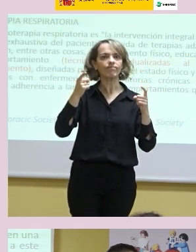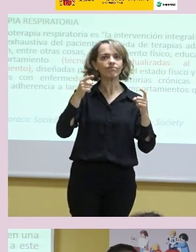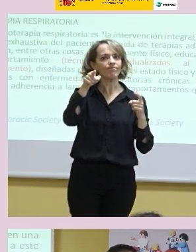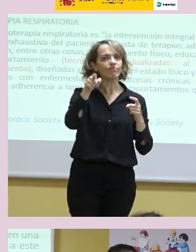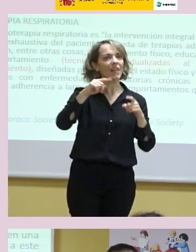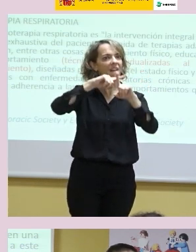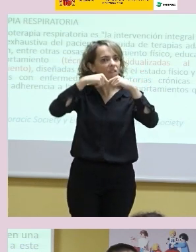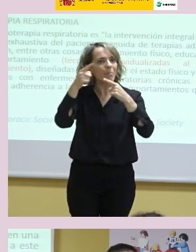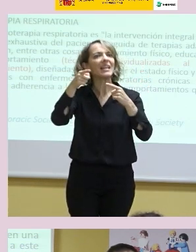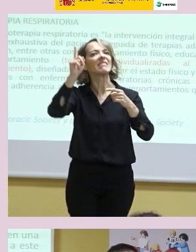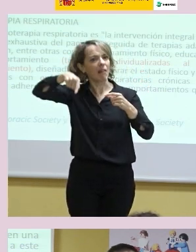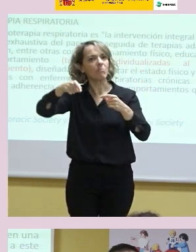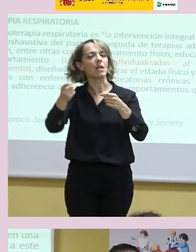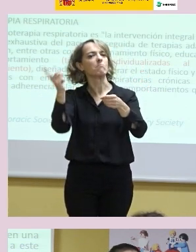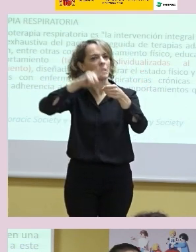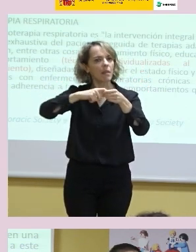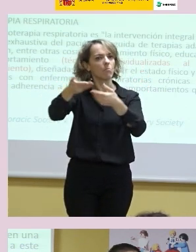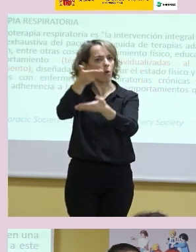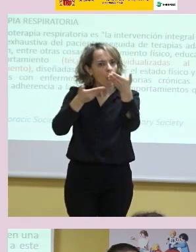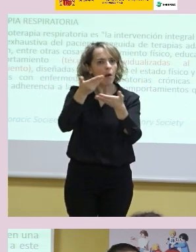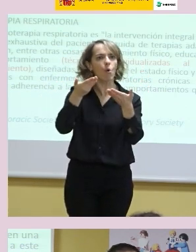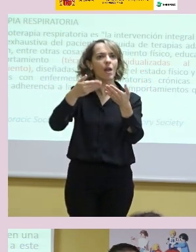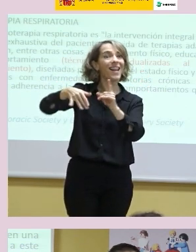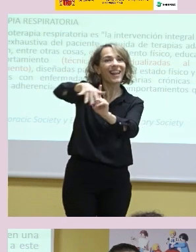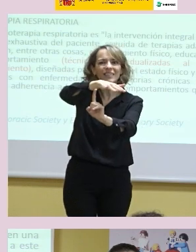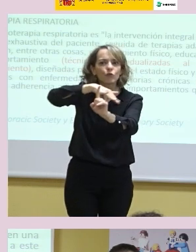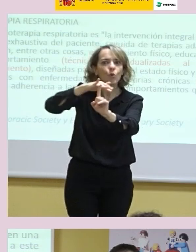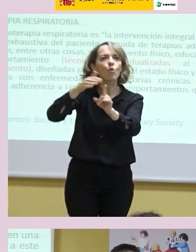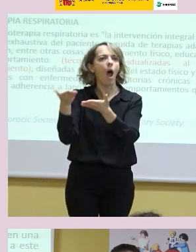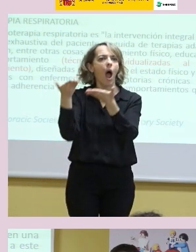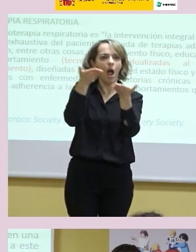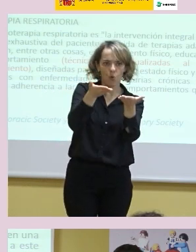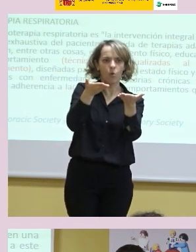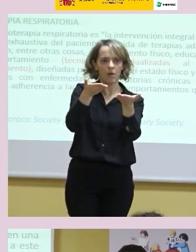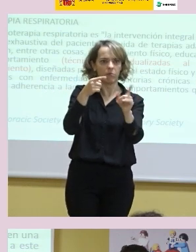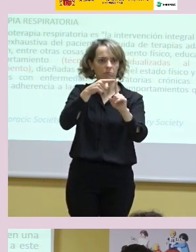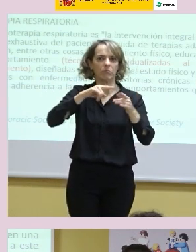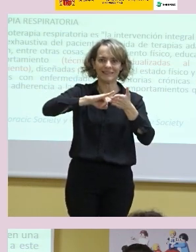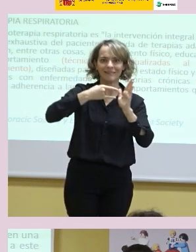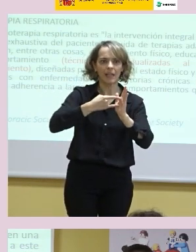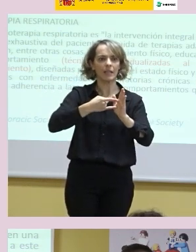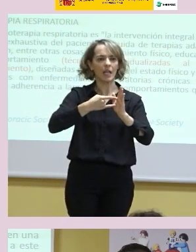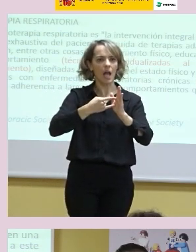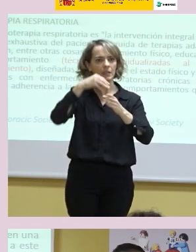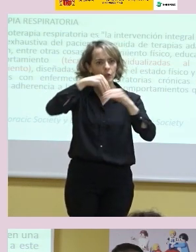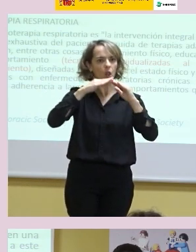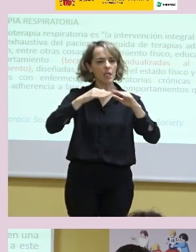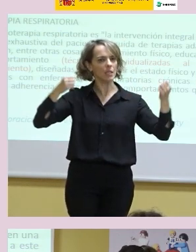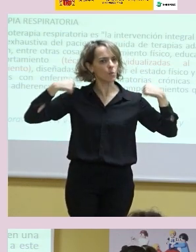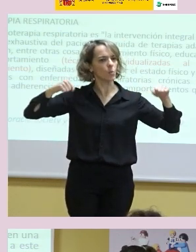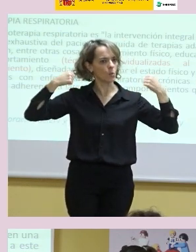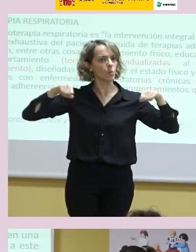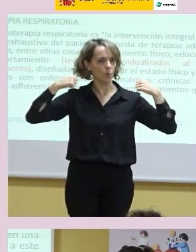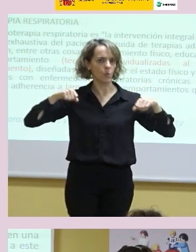involucración de la familia y también que un entorno que favorezca el poder realizar las técnicas que tienen que hacer en casa de la mejor forma